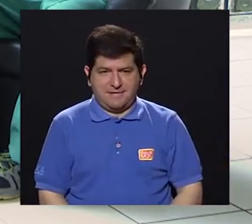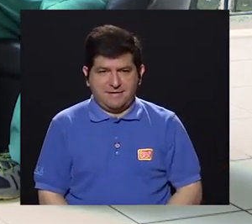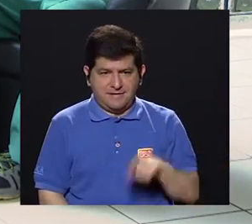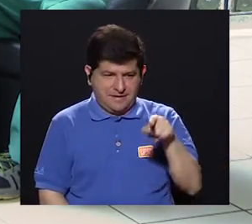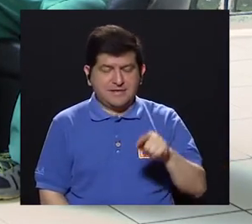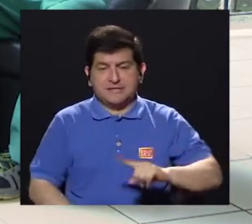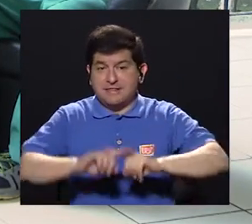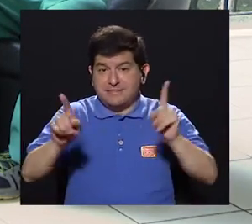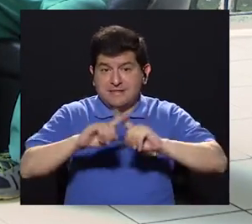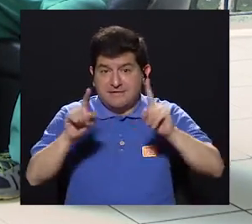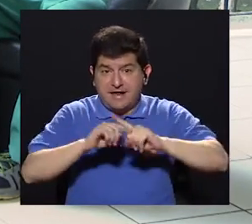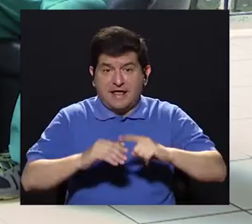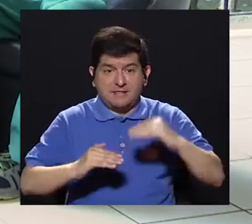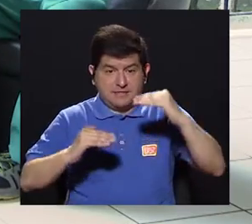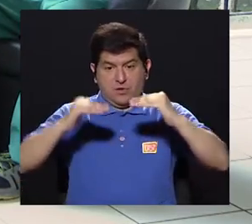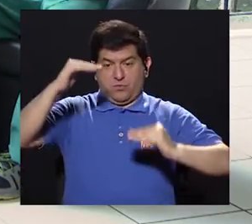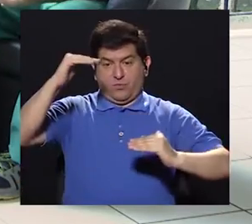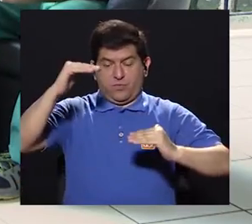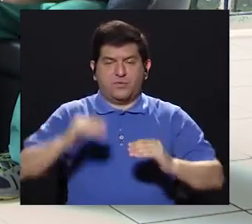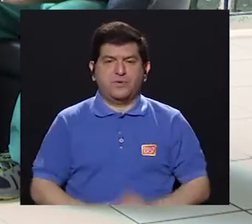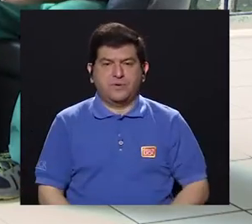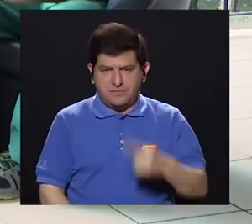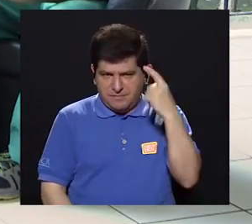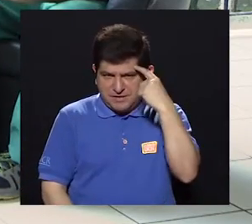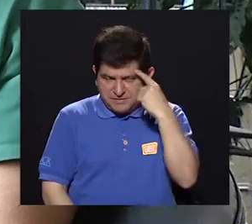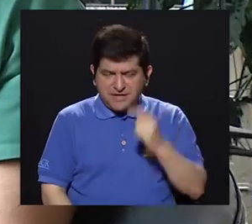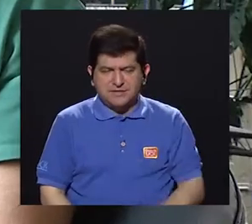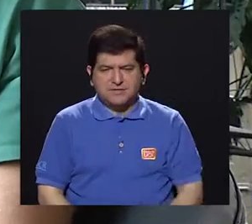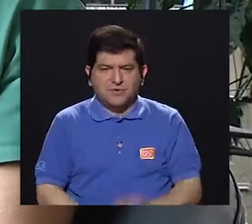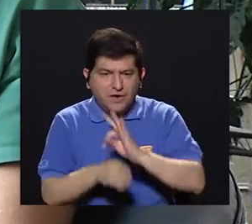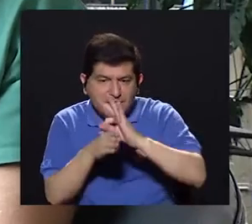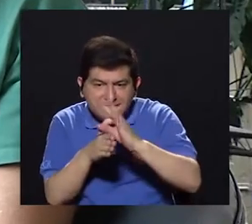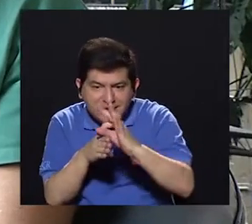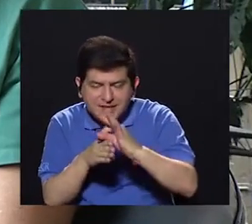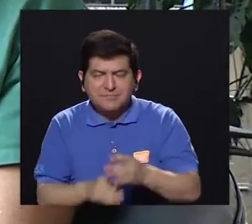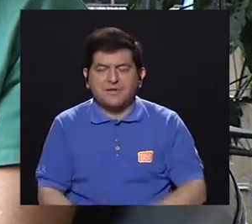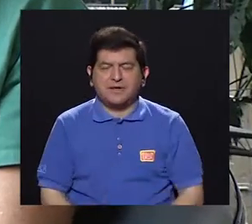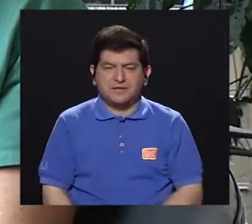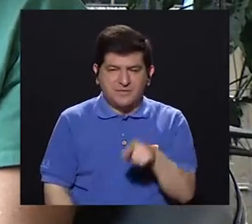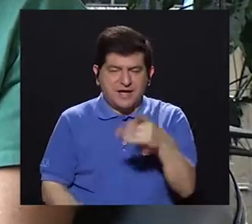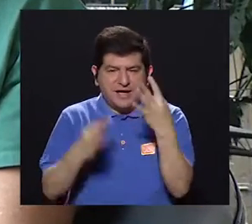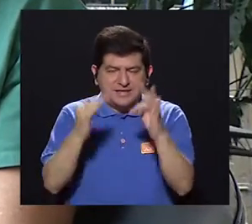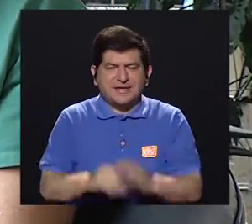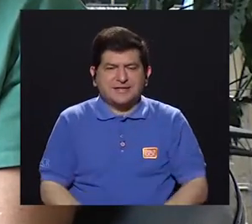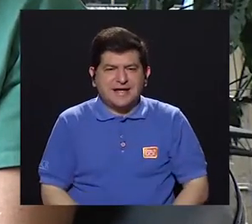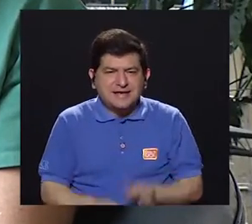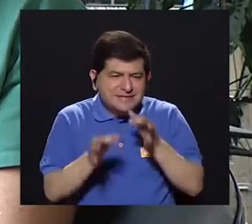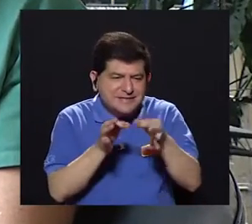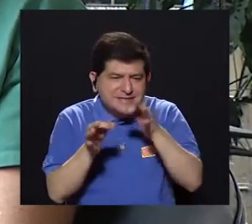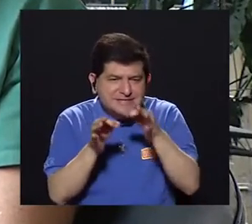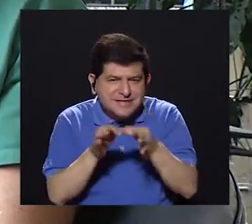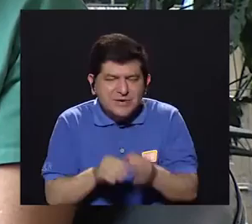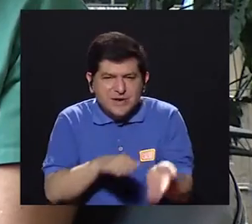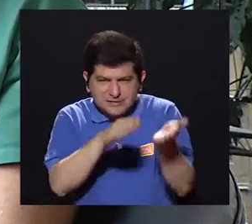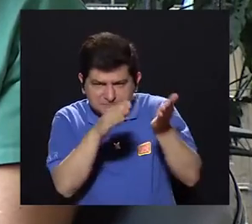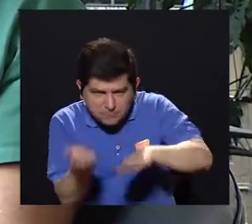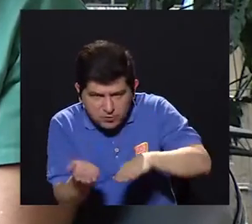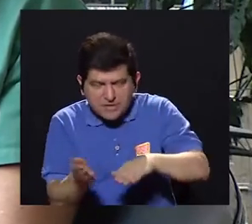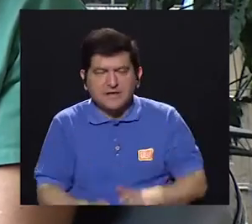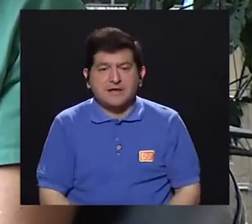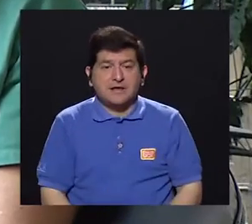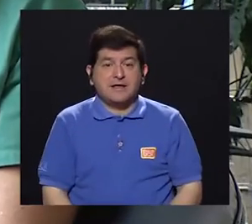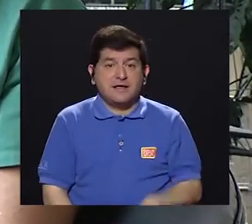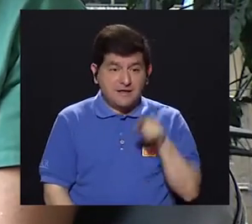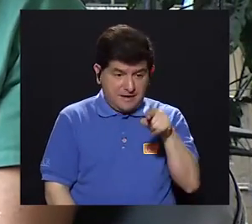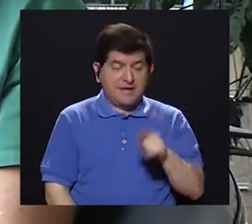y en radioterapia hacen esto. Es más. ¿Verdad? Porque ellos es para tratar. Porque nosotros lo que necesitamos es matar esas células malitas y la radiación